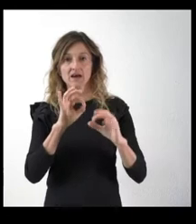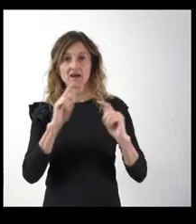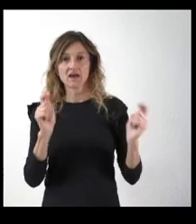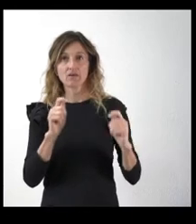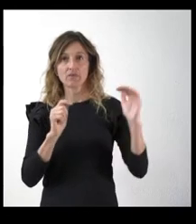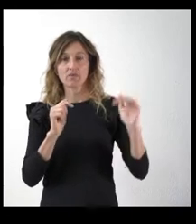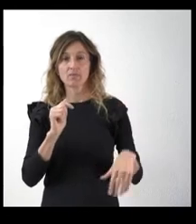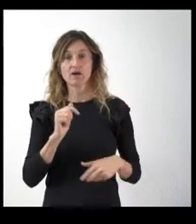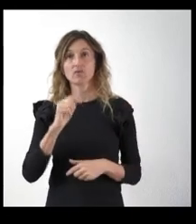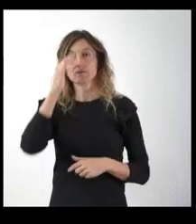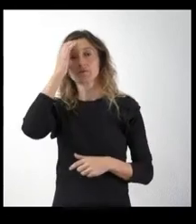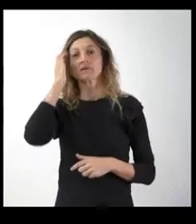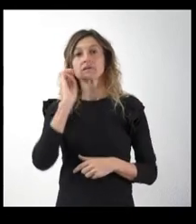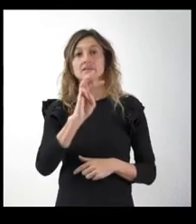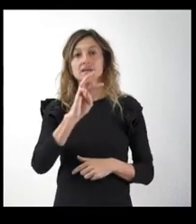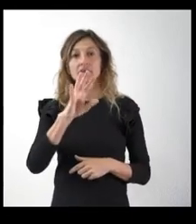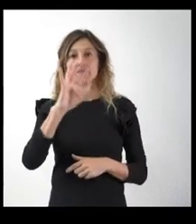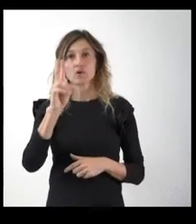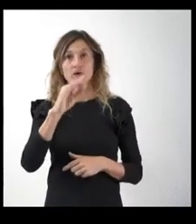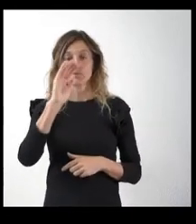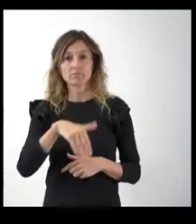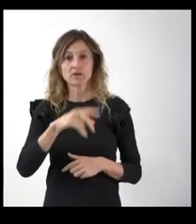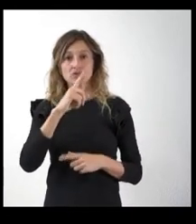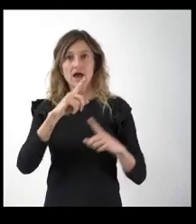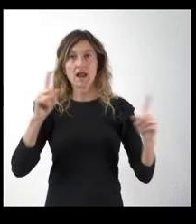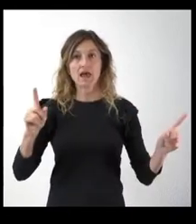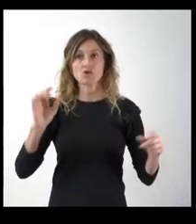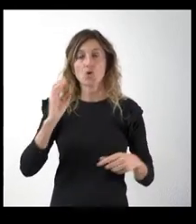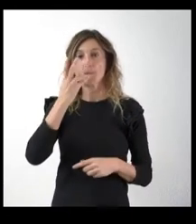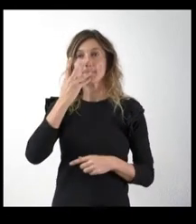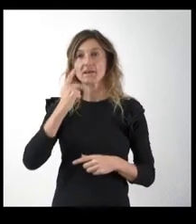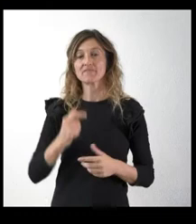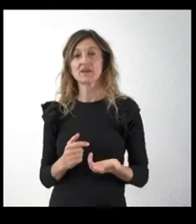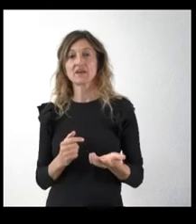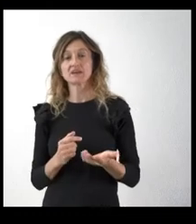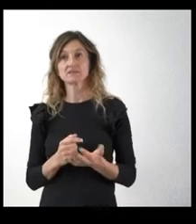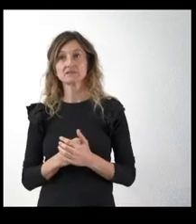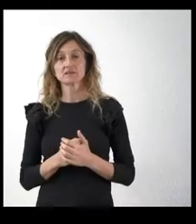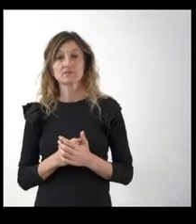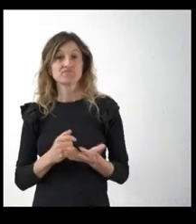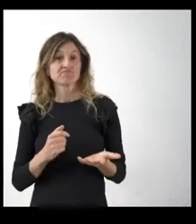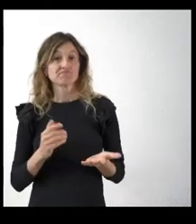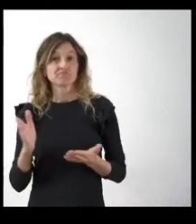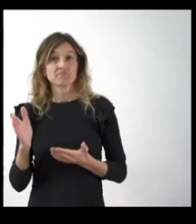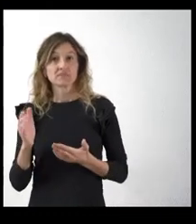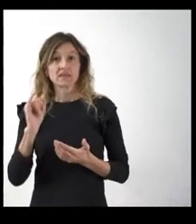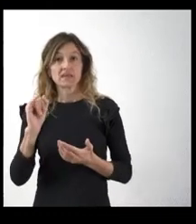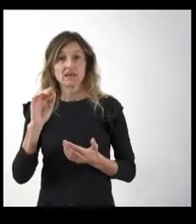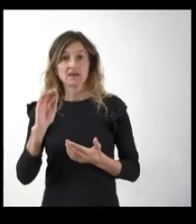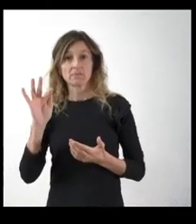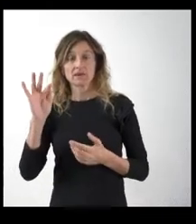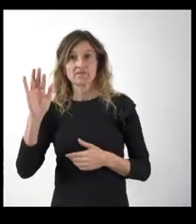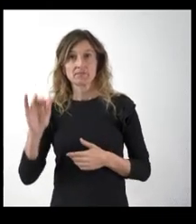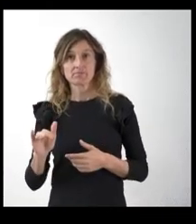es decir tengo entendido 35 euros nos han dicho no al año o prefiere que le desplacen el irpf